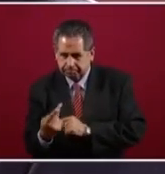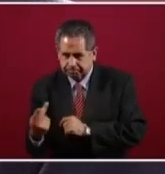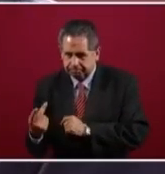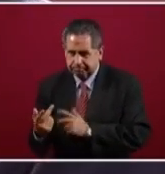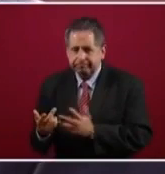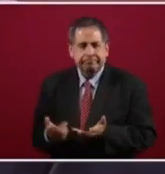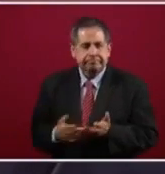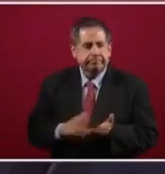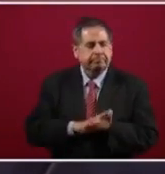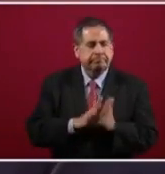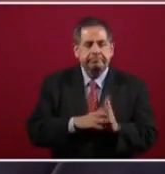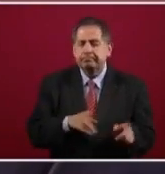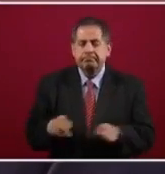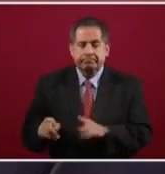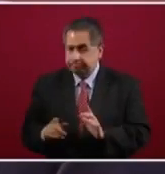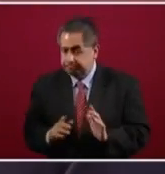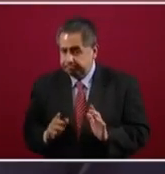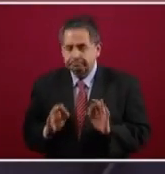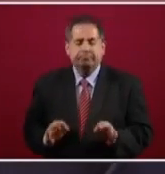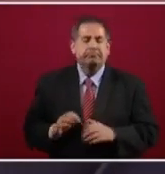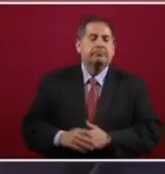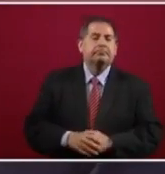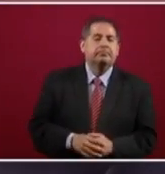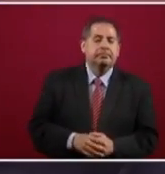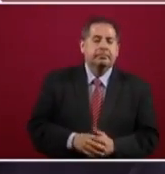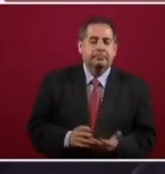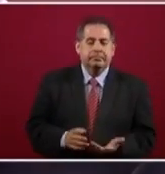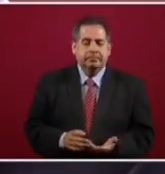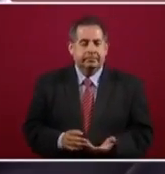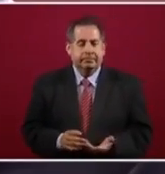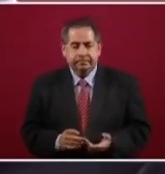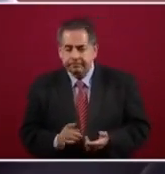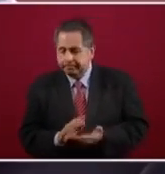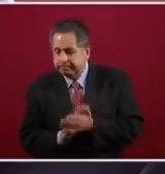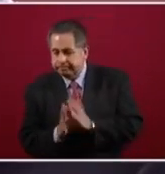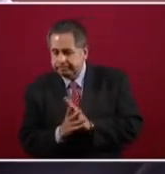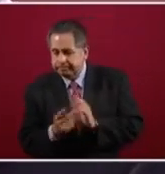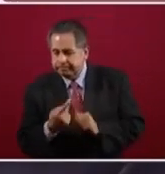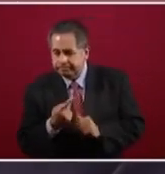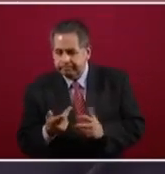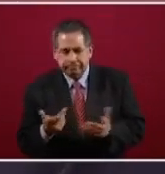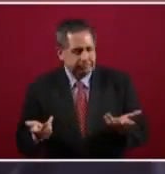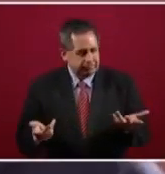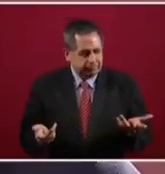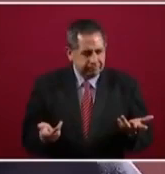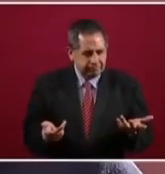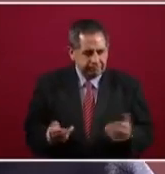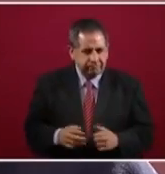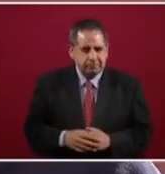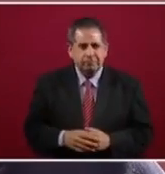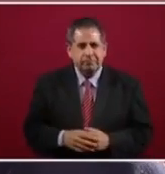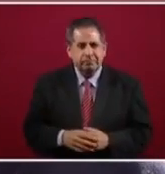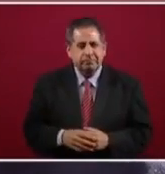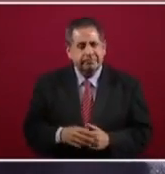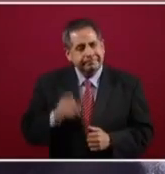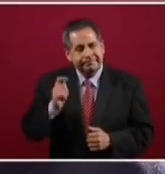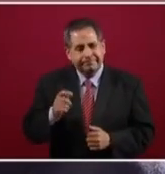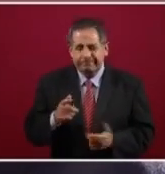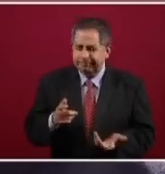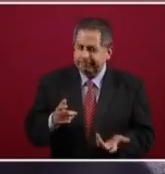se negociaba, por decir lo menos o decirlo